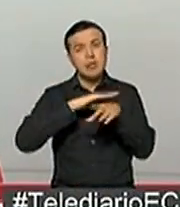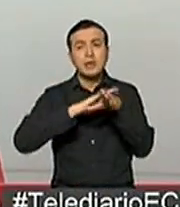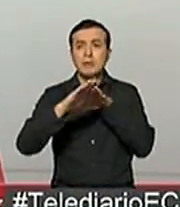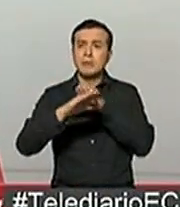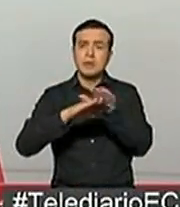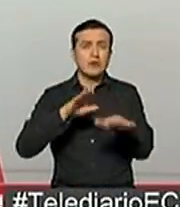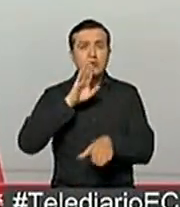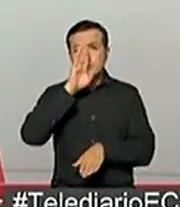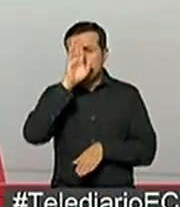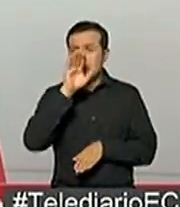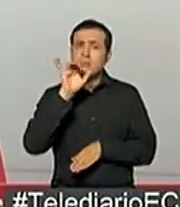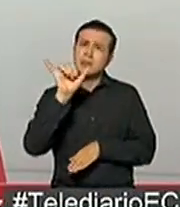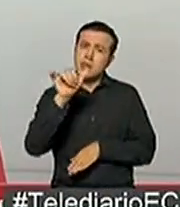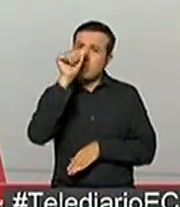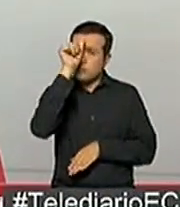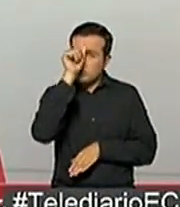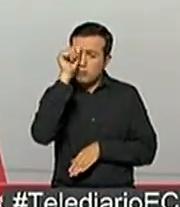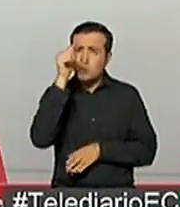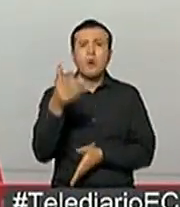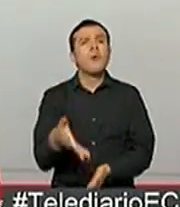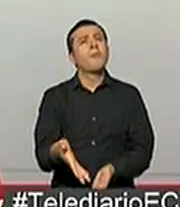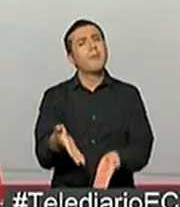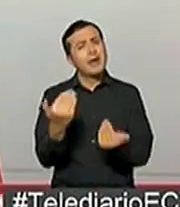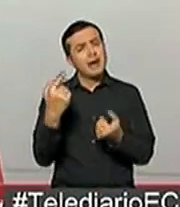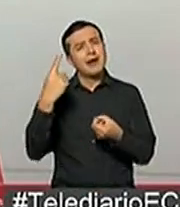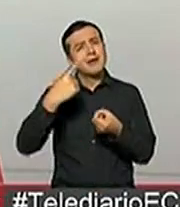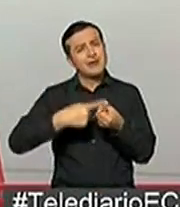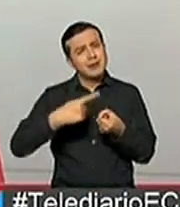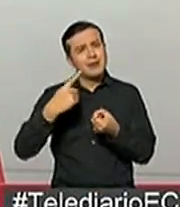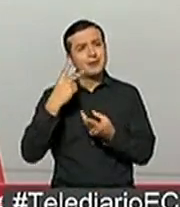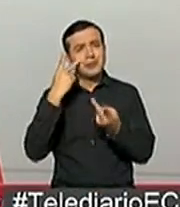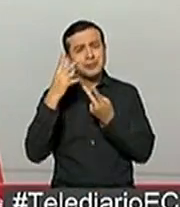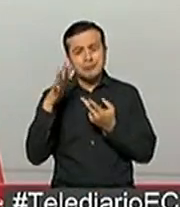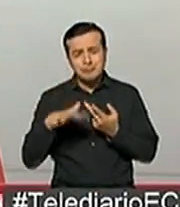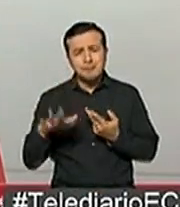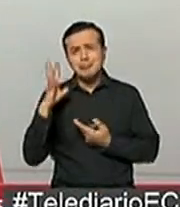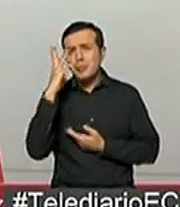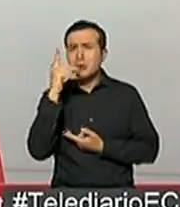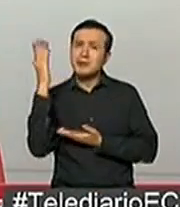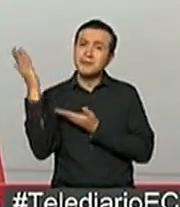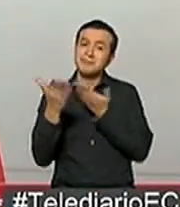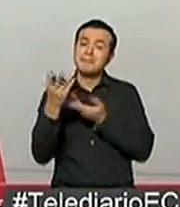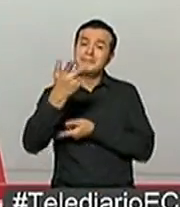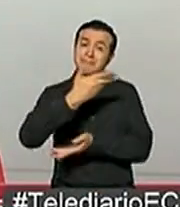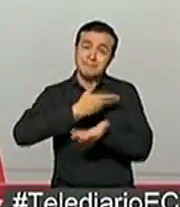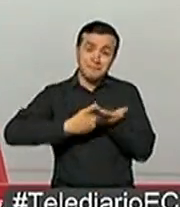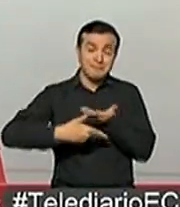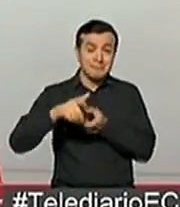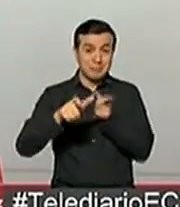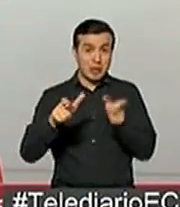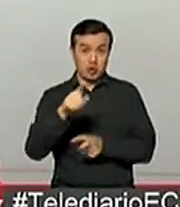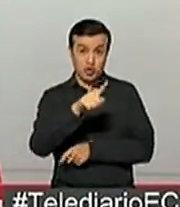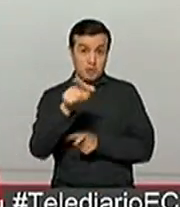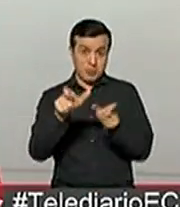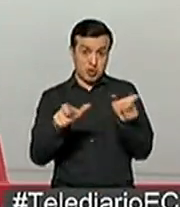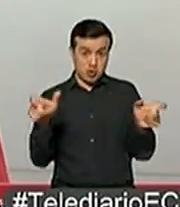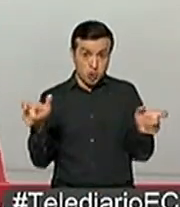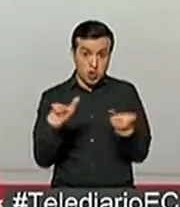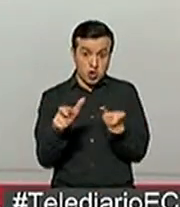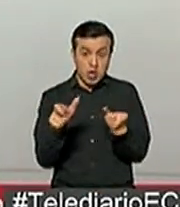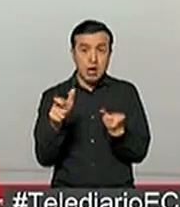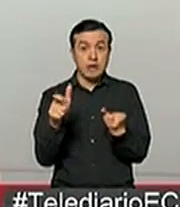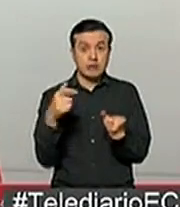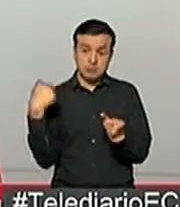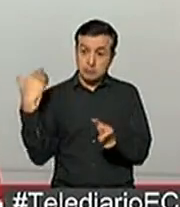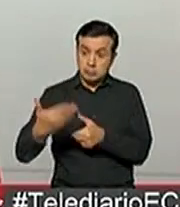cada fin de semana a venir a descubrir otra vez esta ciudad este kit o querido compartamos con la gente que está aquí ofreciéndonos sus